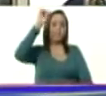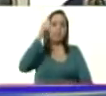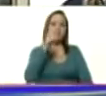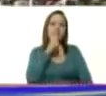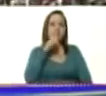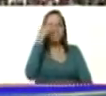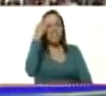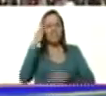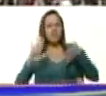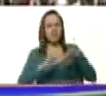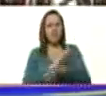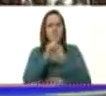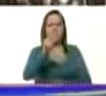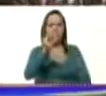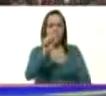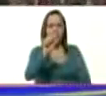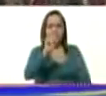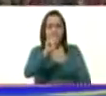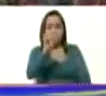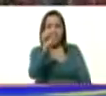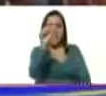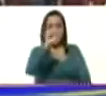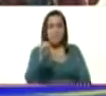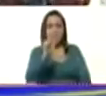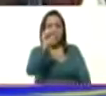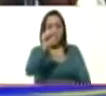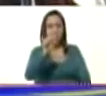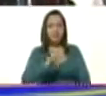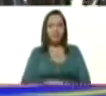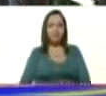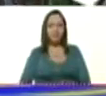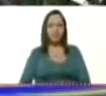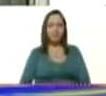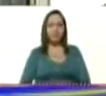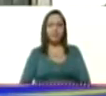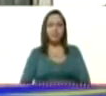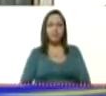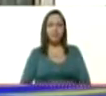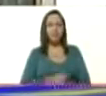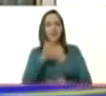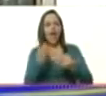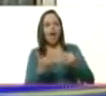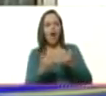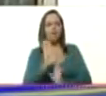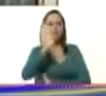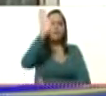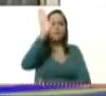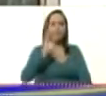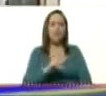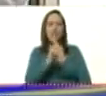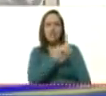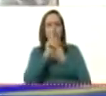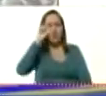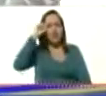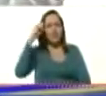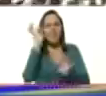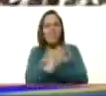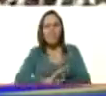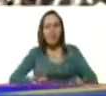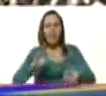Viasa. Viasa, Viasa. Bájenla. Levanten las manos los que no se acuerdan nada de